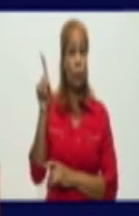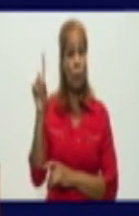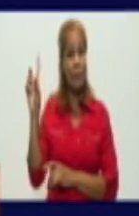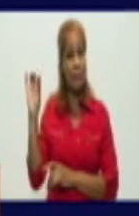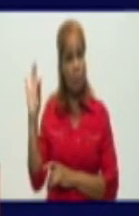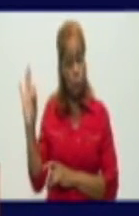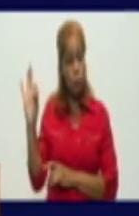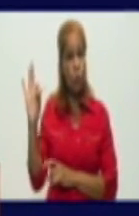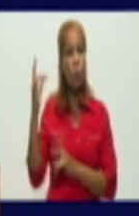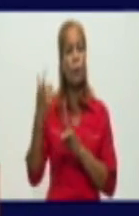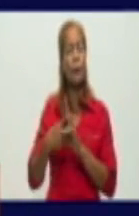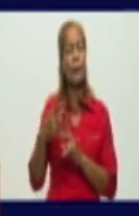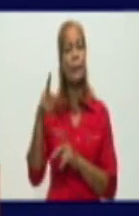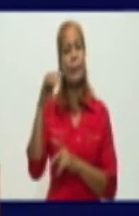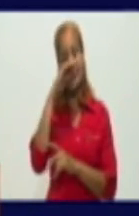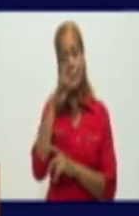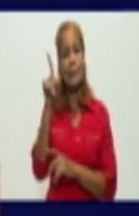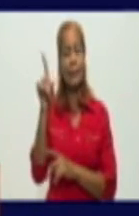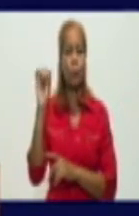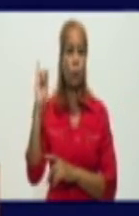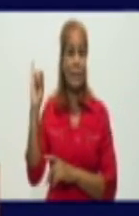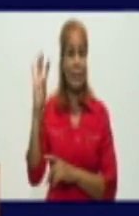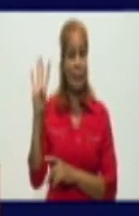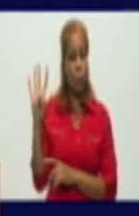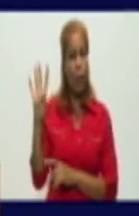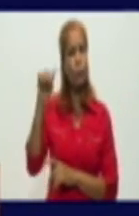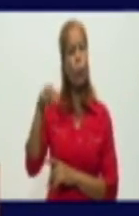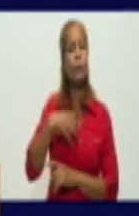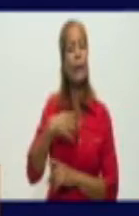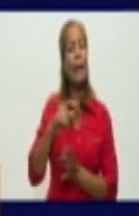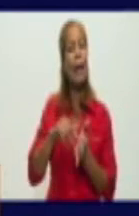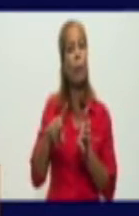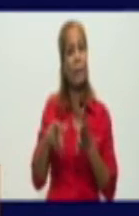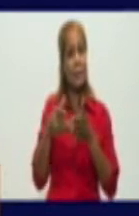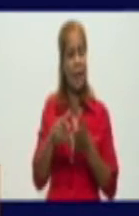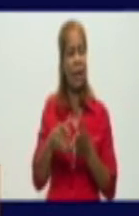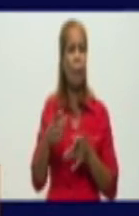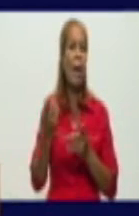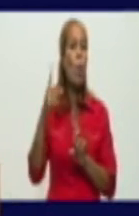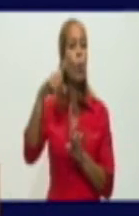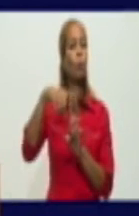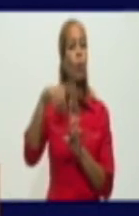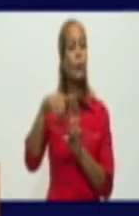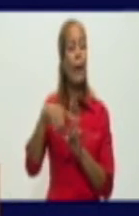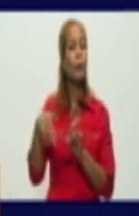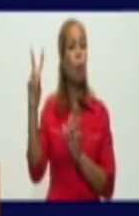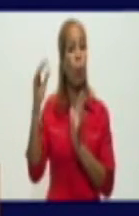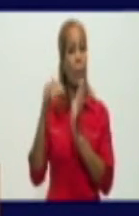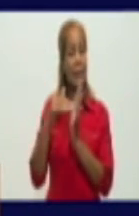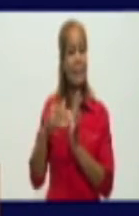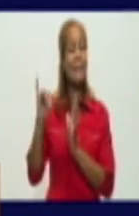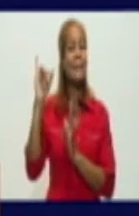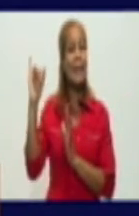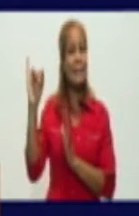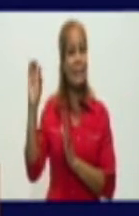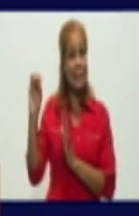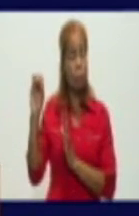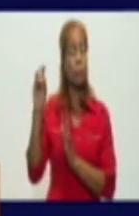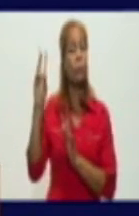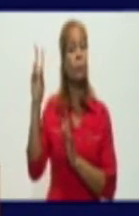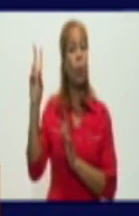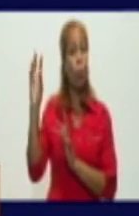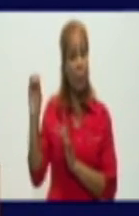Guisa con 164. Hoy tiene la provincia un total de 2.063 pacientes hospitalizados en los